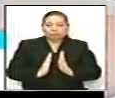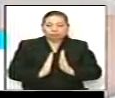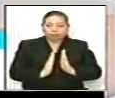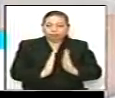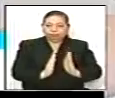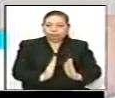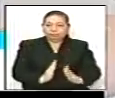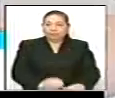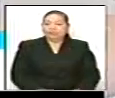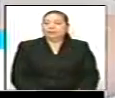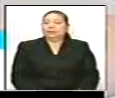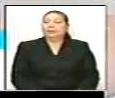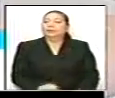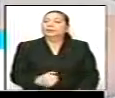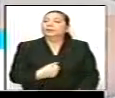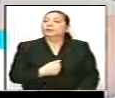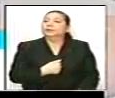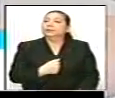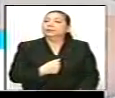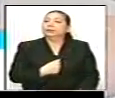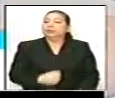marginal. Asimismo,